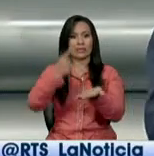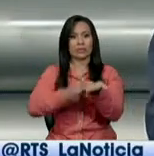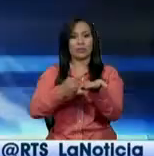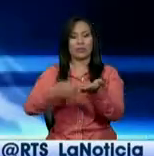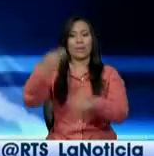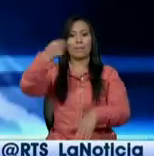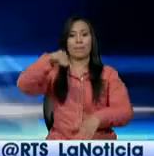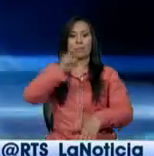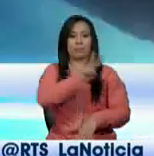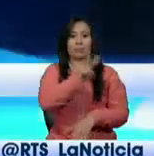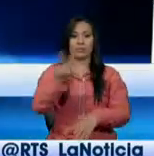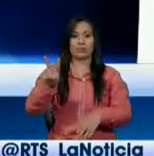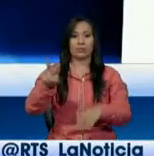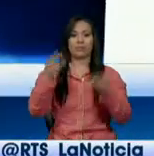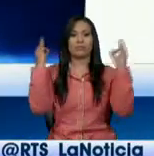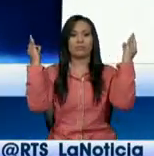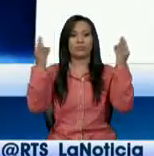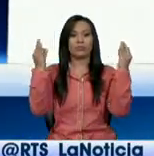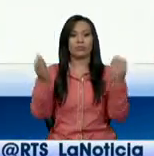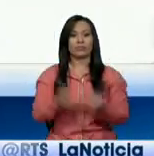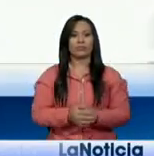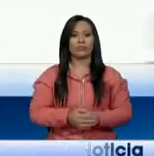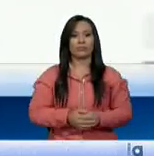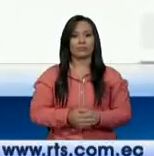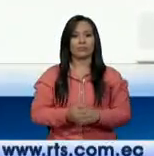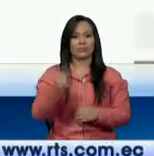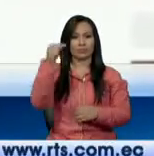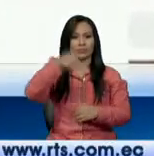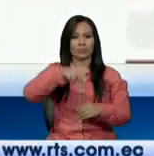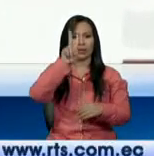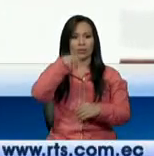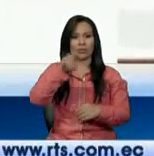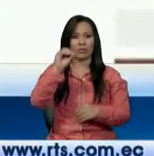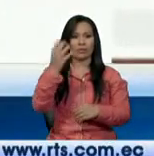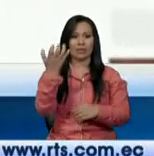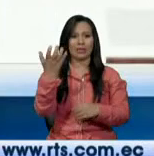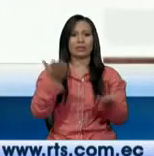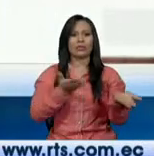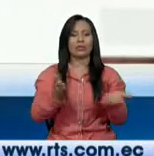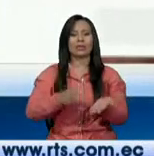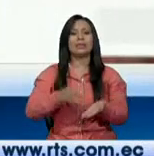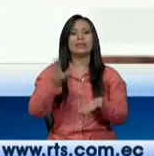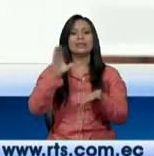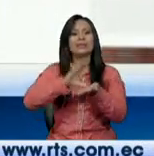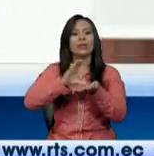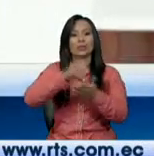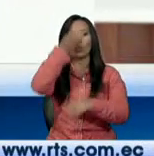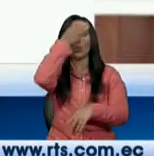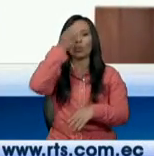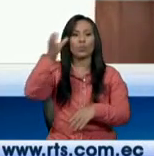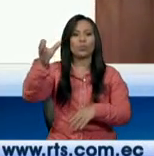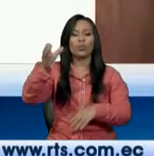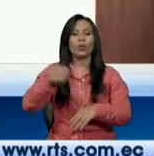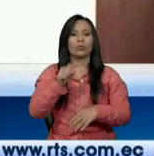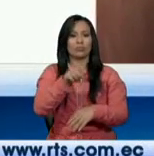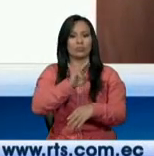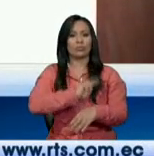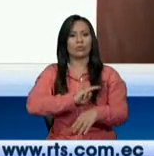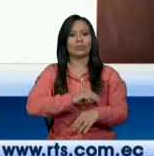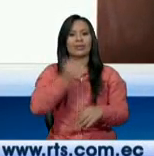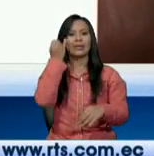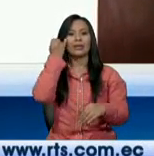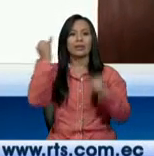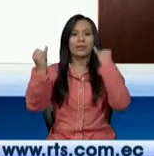de septiembre del 2015 en el Centro Cultural Metropolitano. Esta iniciativa es parte del